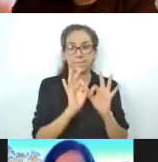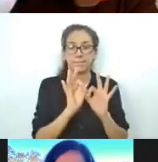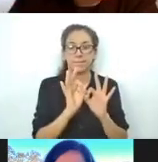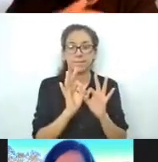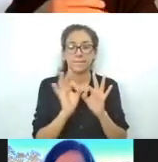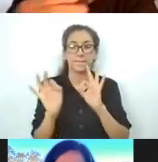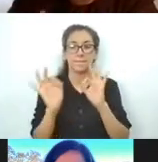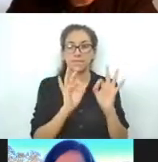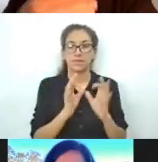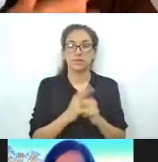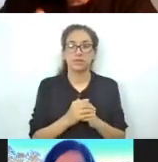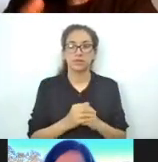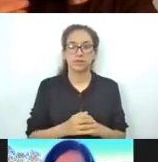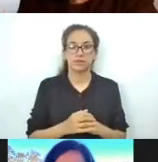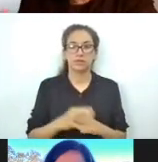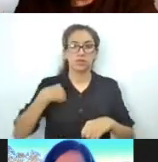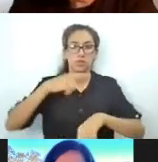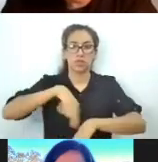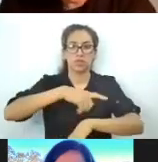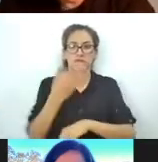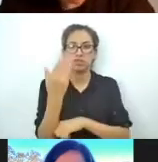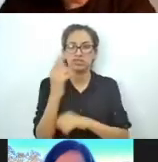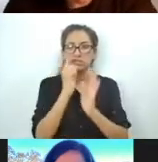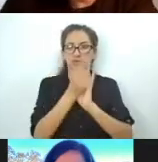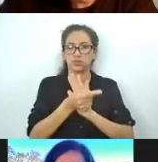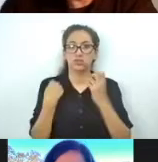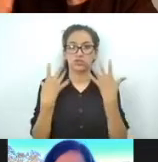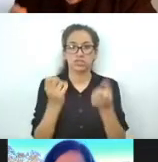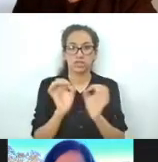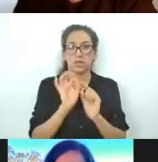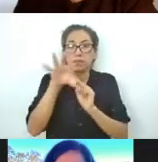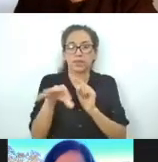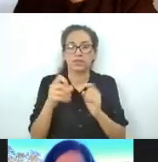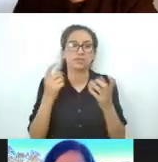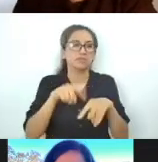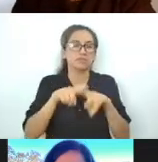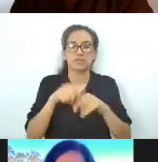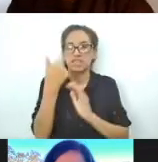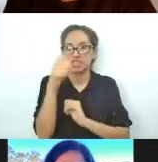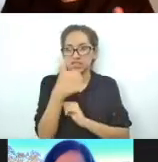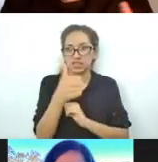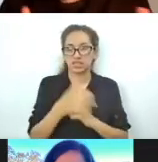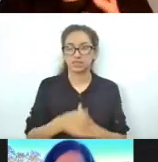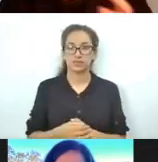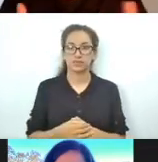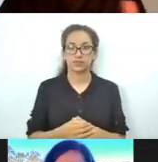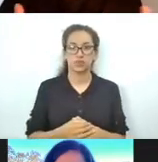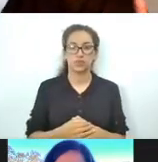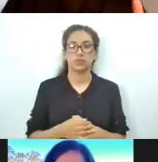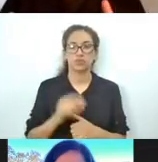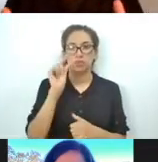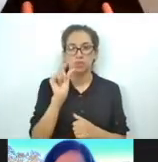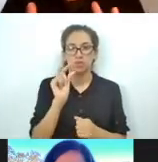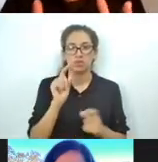demoran, no, yo me demoro 15 minutos y quiero eyacular, no sé, en 10. Entonces, un poco eyaculación a la